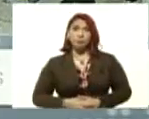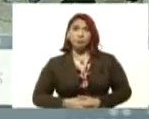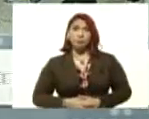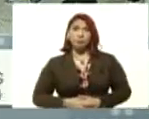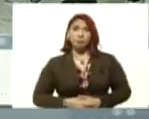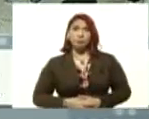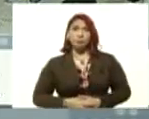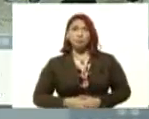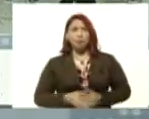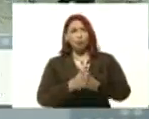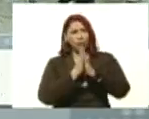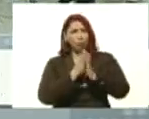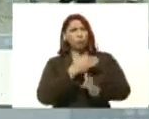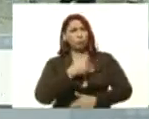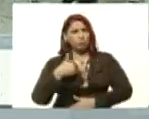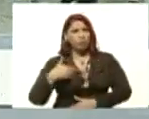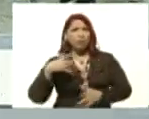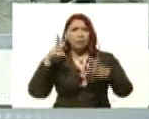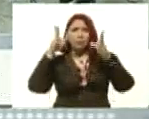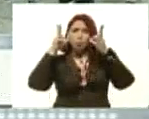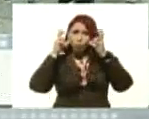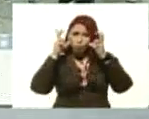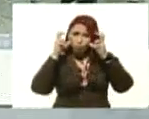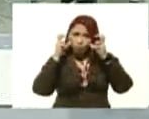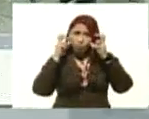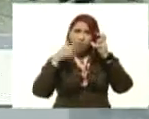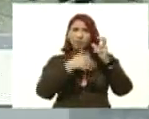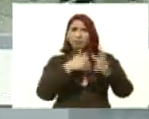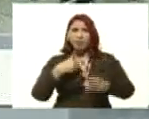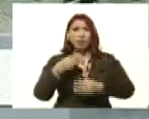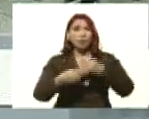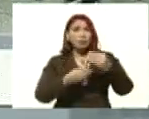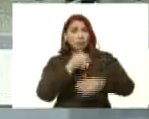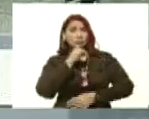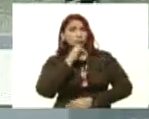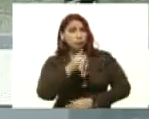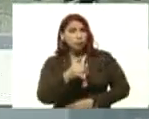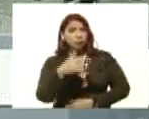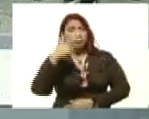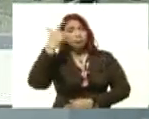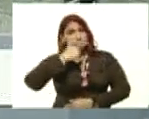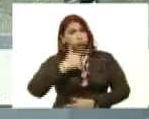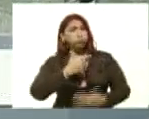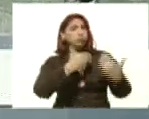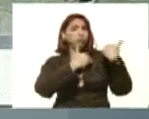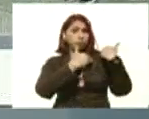quiero que me escuchen, porque quiero hacer este anuncio con mucha responsabilidad.